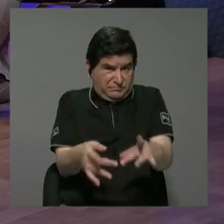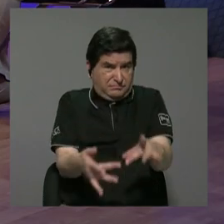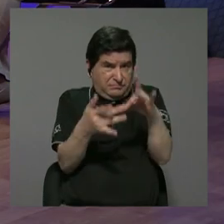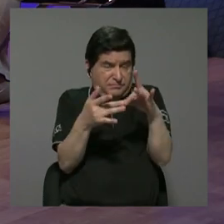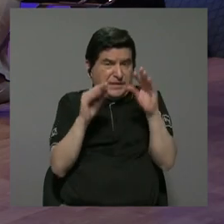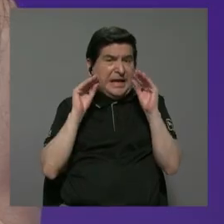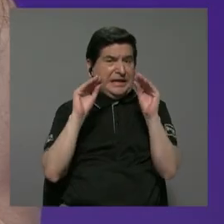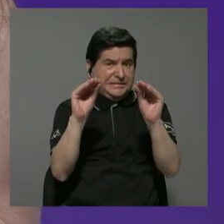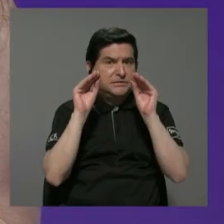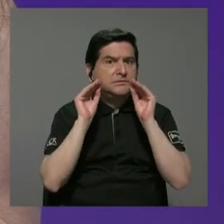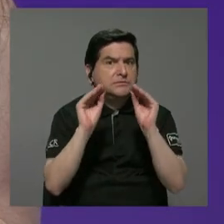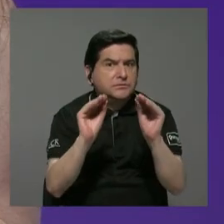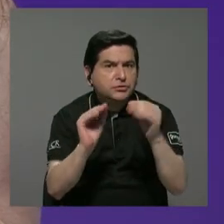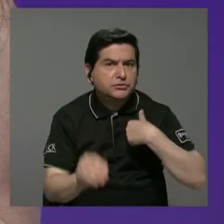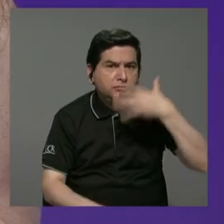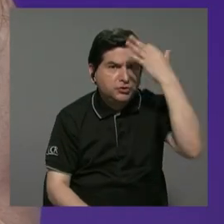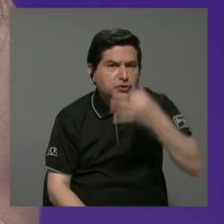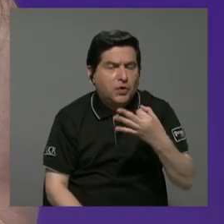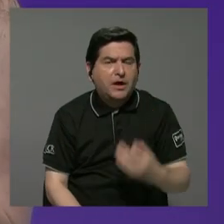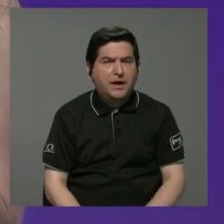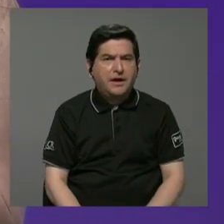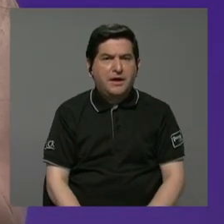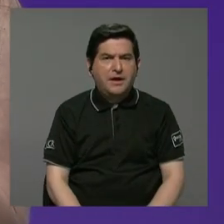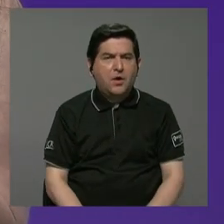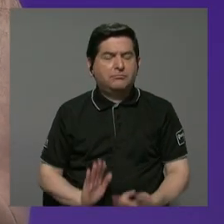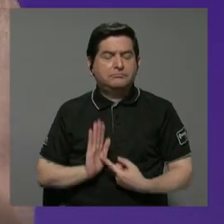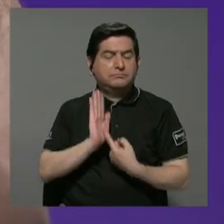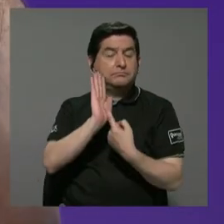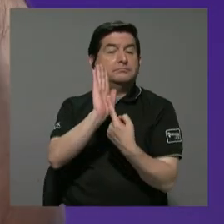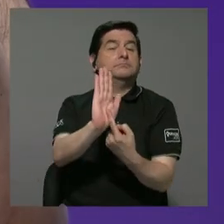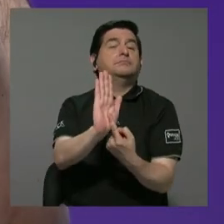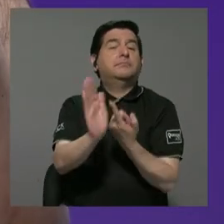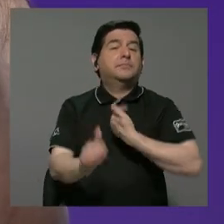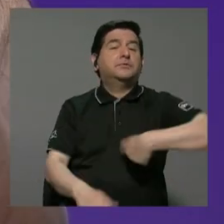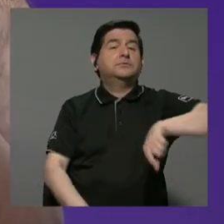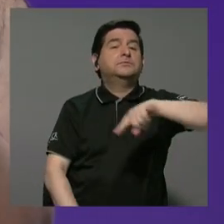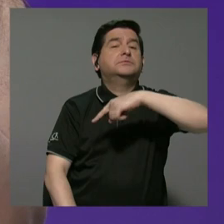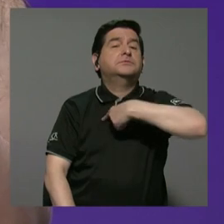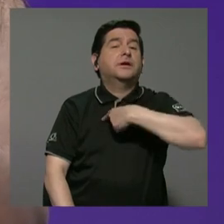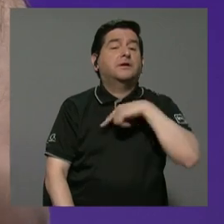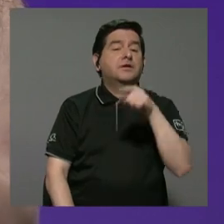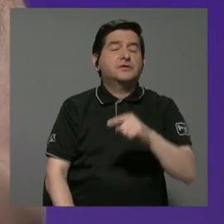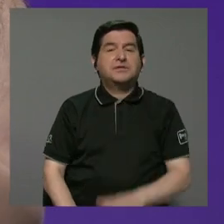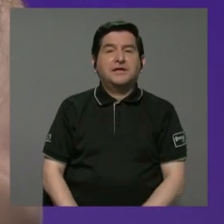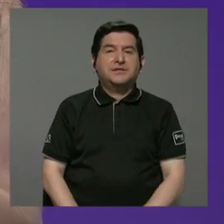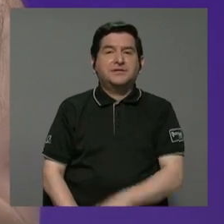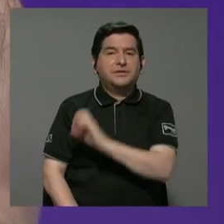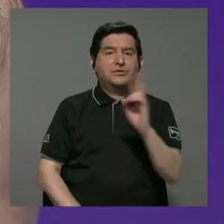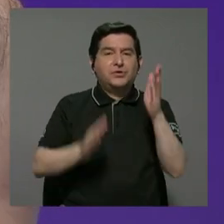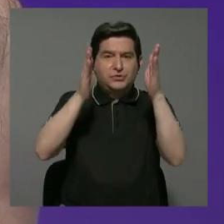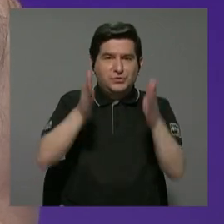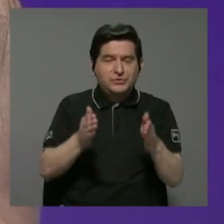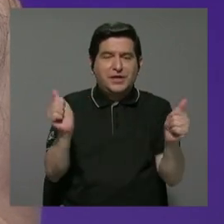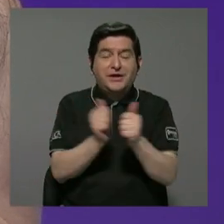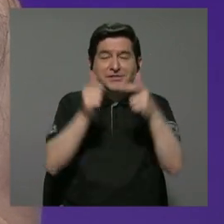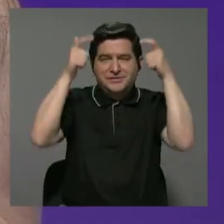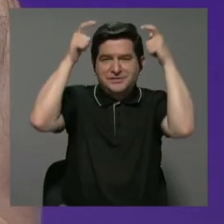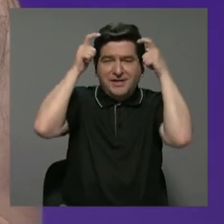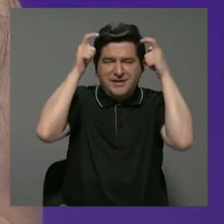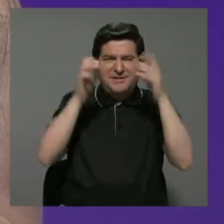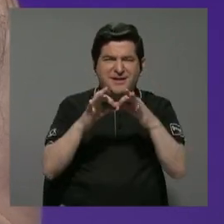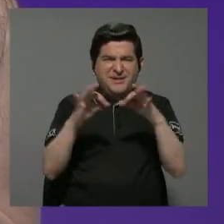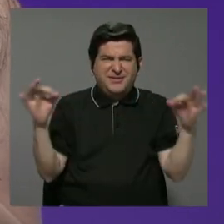en educación, creo yo, están discutiendo o demostrándonos que esos ticos con corona, esa expresión